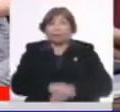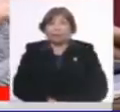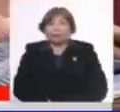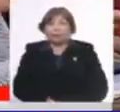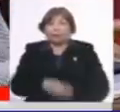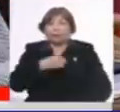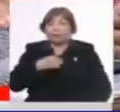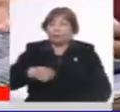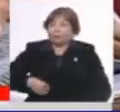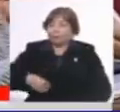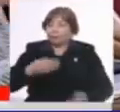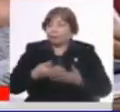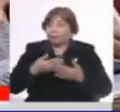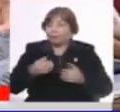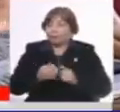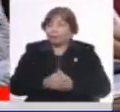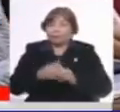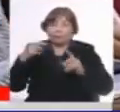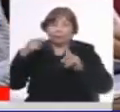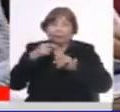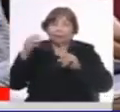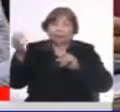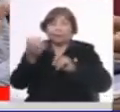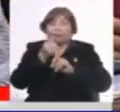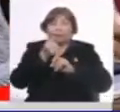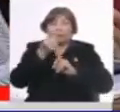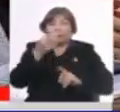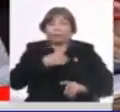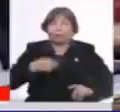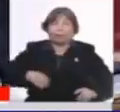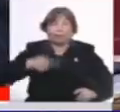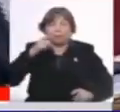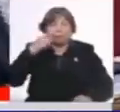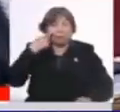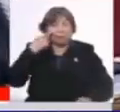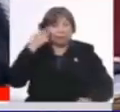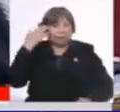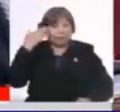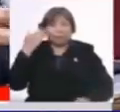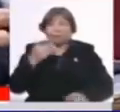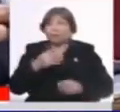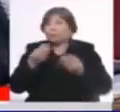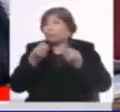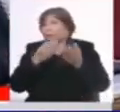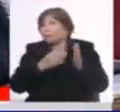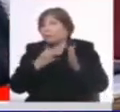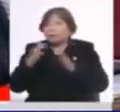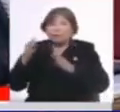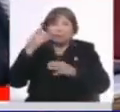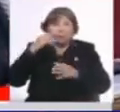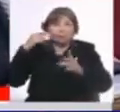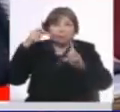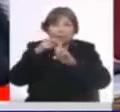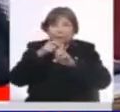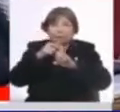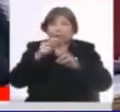al ministro por el tema de la captura de estos prófugos. ¿Usted tiene conocimiento de cómo va el trabajo para